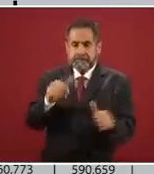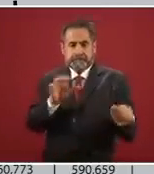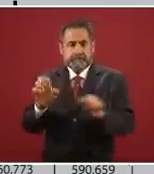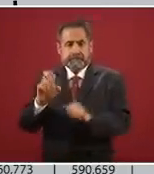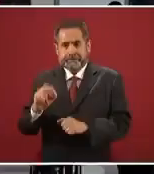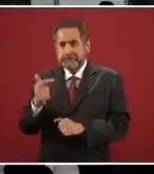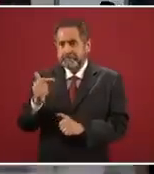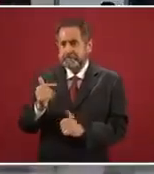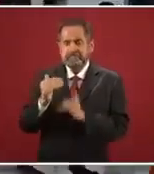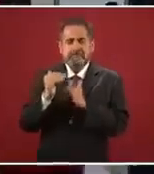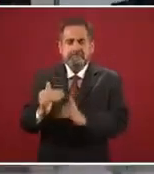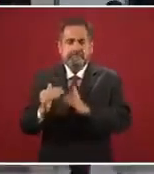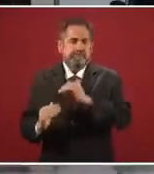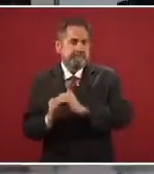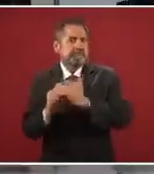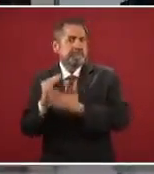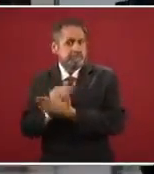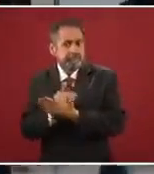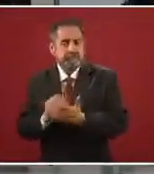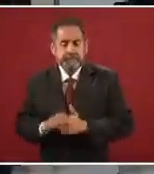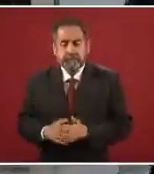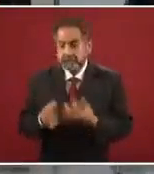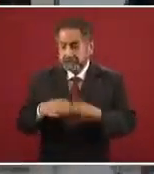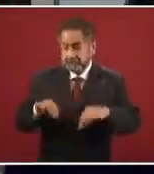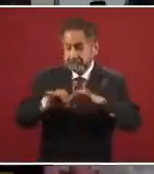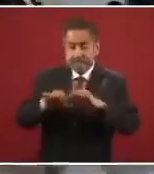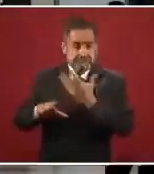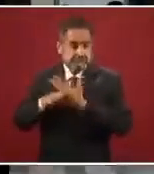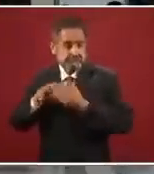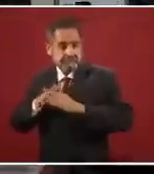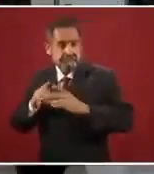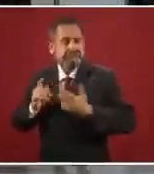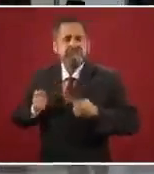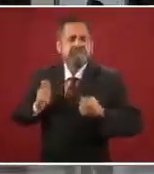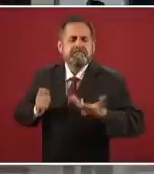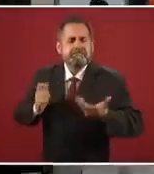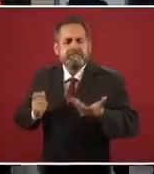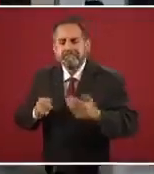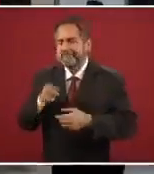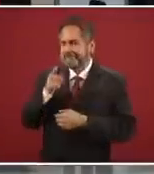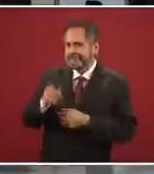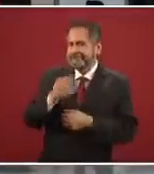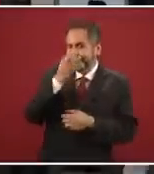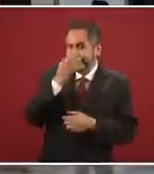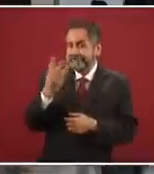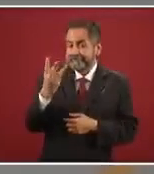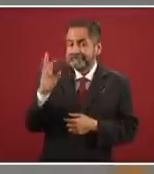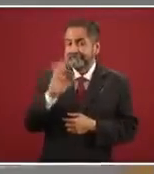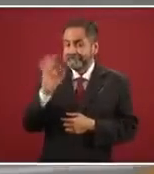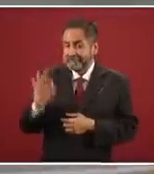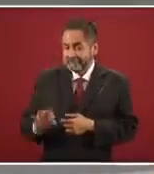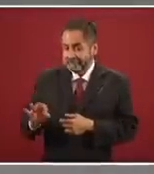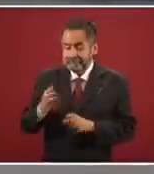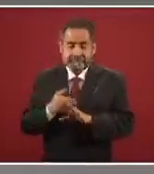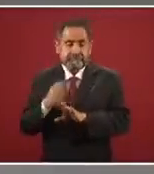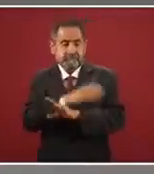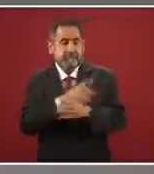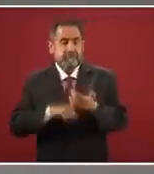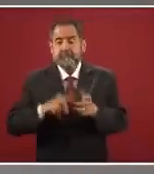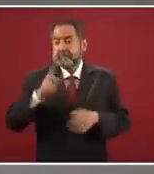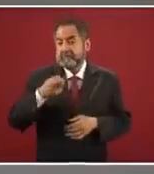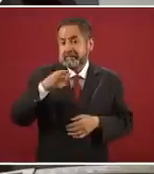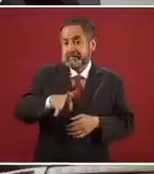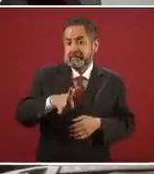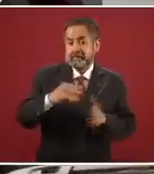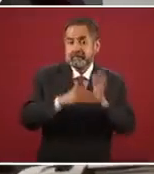36.637. Es importante destacar que esta migración irregular representó únicamente el 3% de los 39 millones de